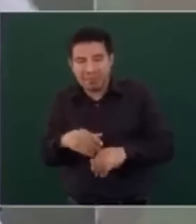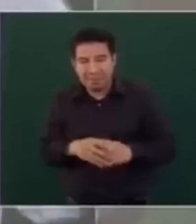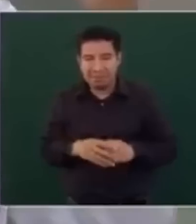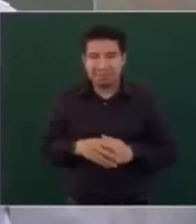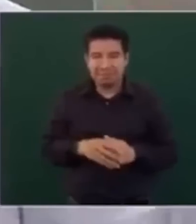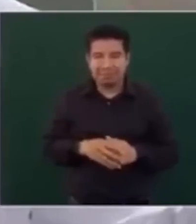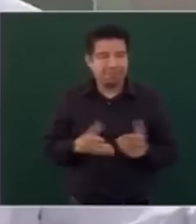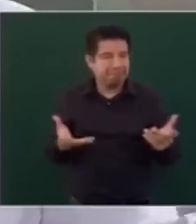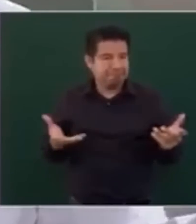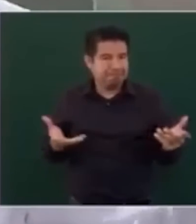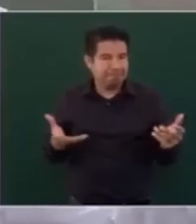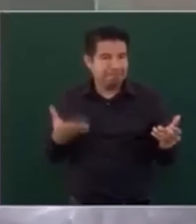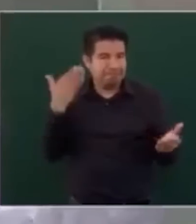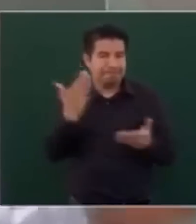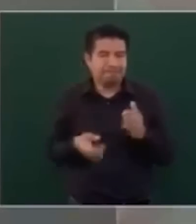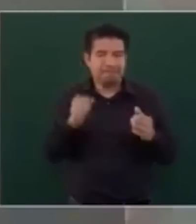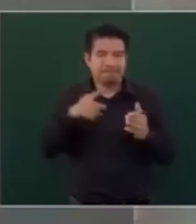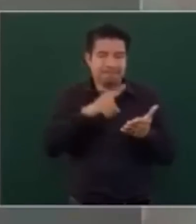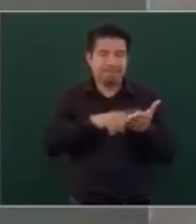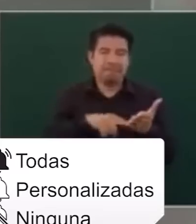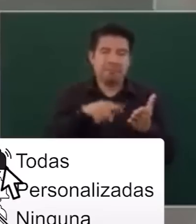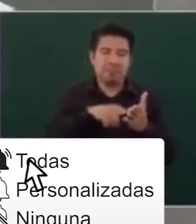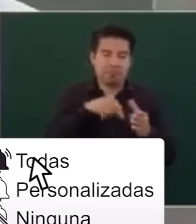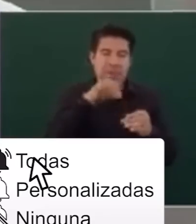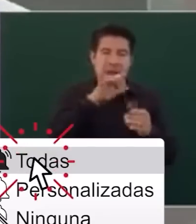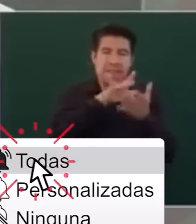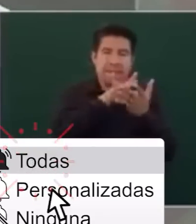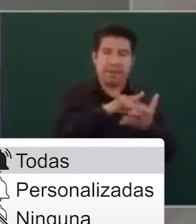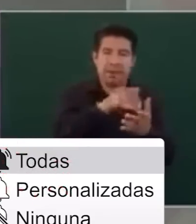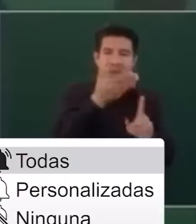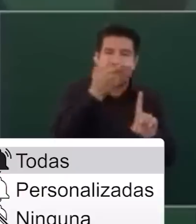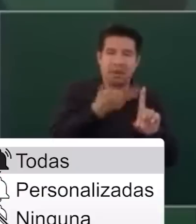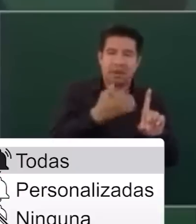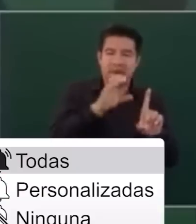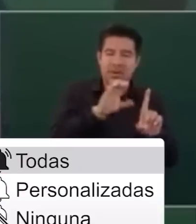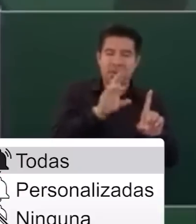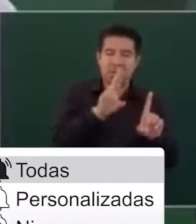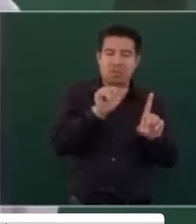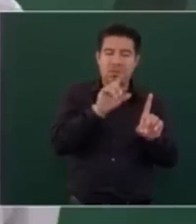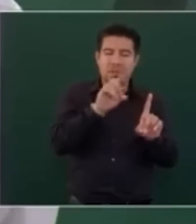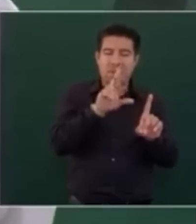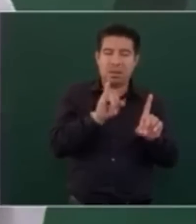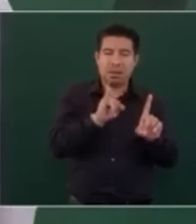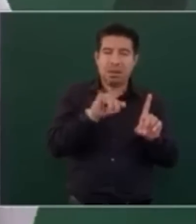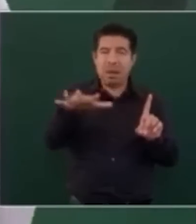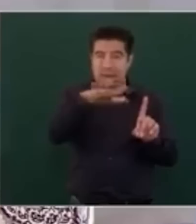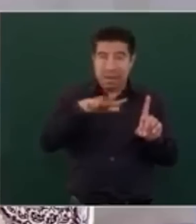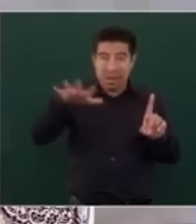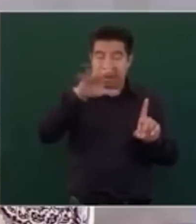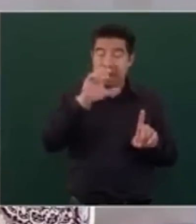Pues imagínense, votar por Cuadri, pero en Coyoacán, donde se supone que